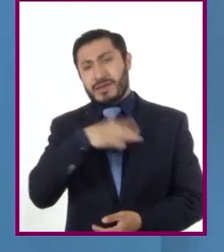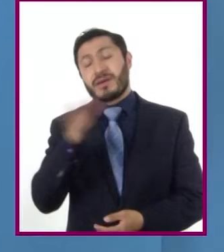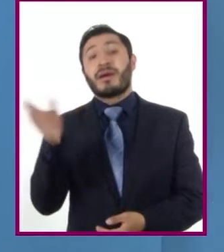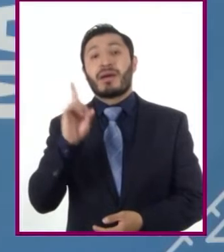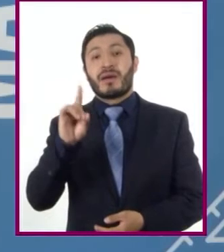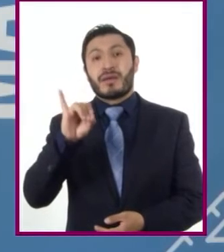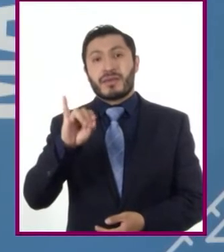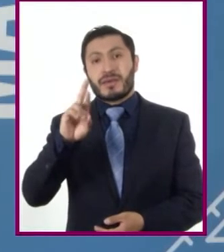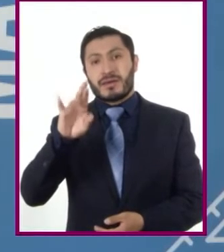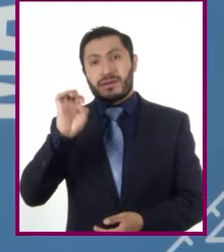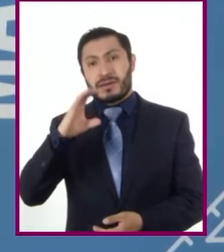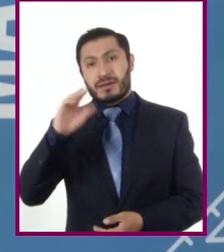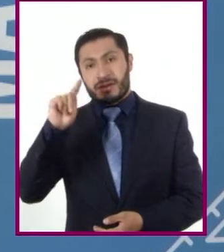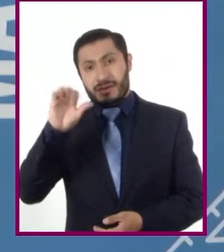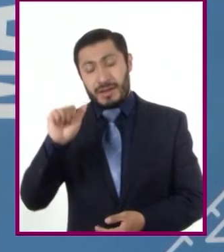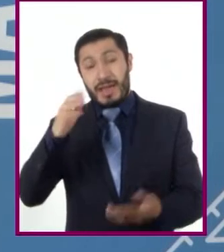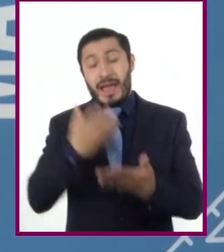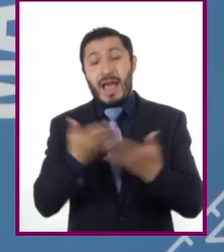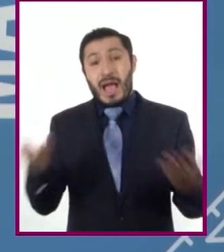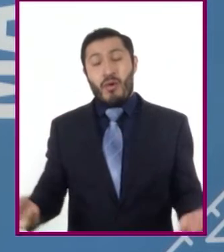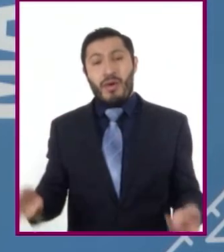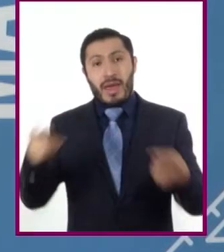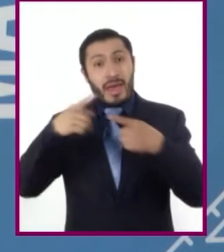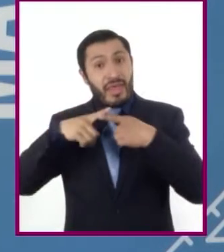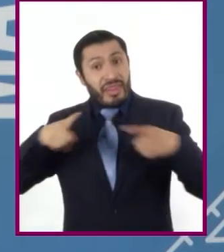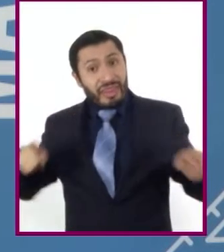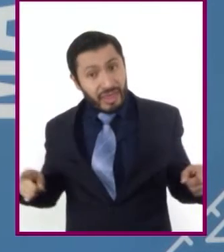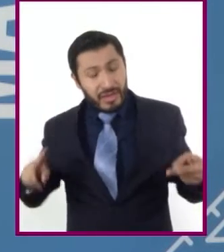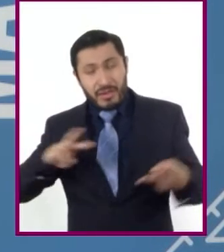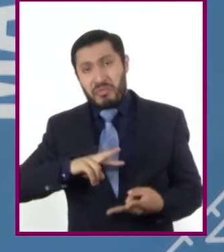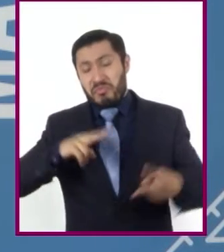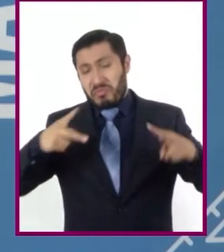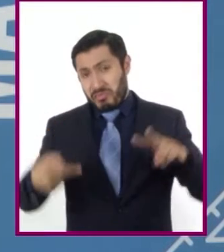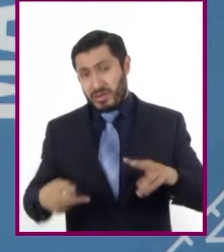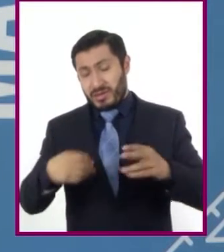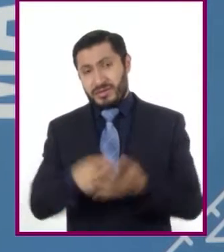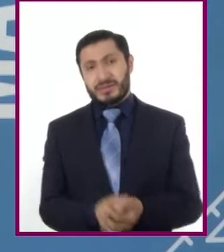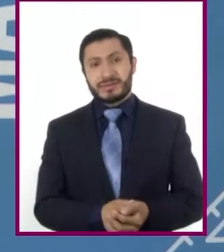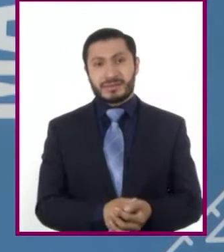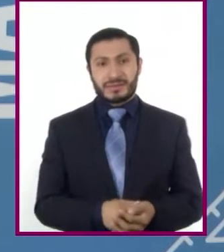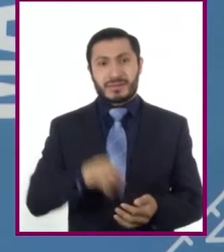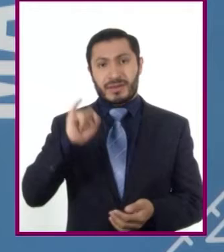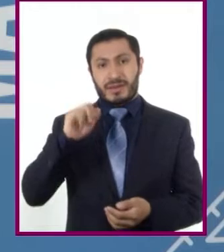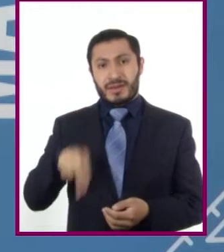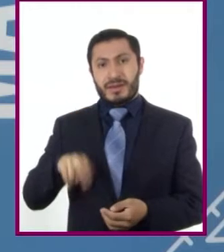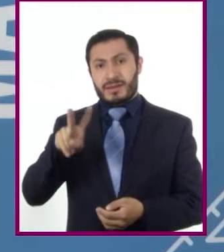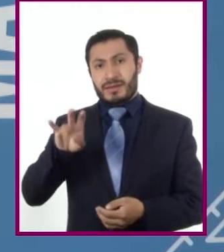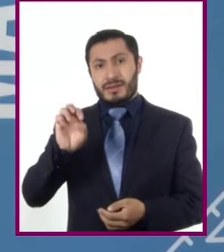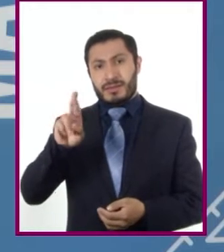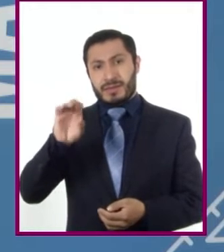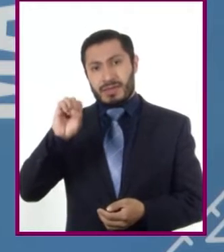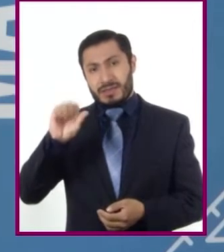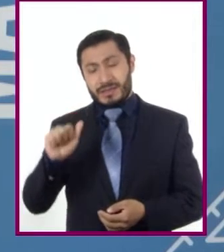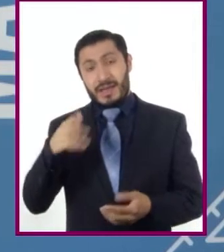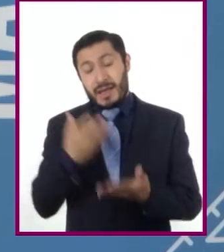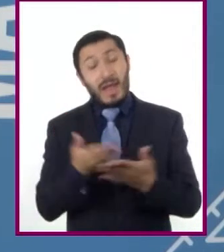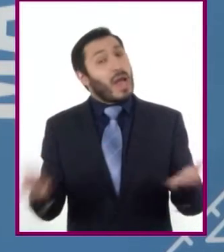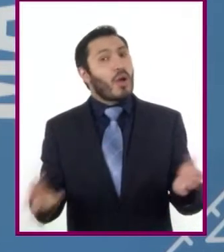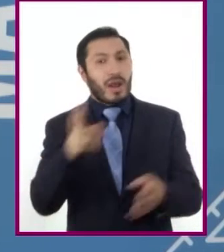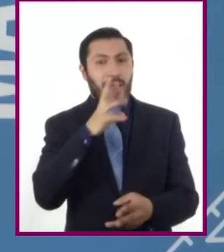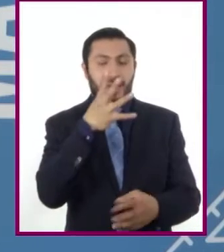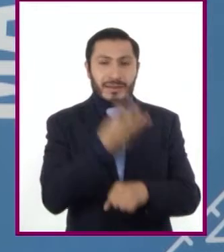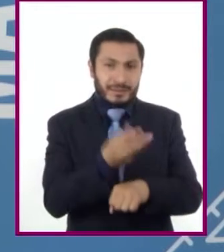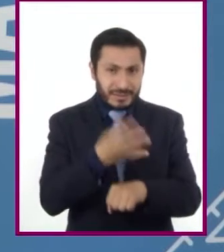inversa. Ahora vamos a analizar y resolver una situación de proporcionalidad inversa y trabajar con